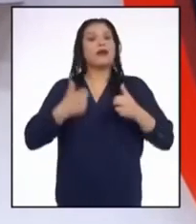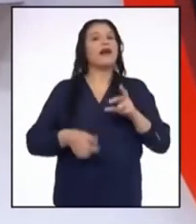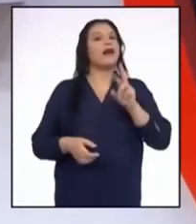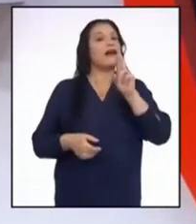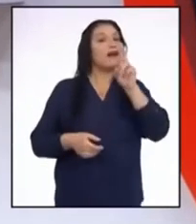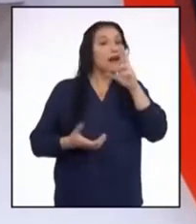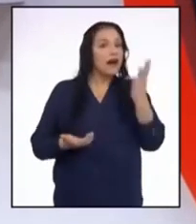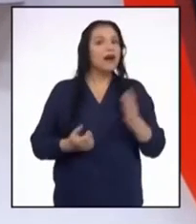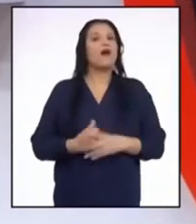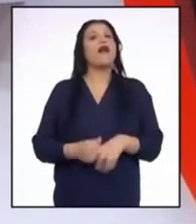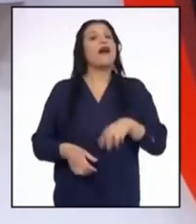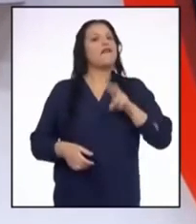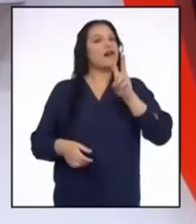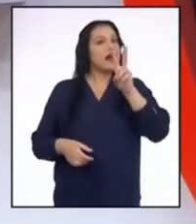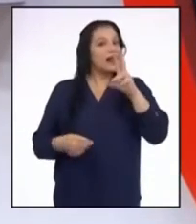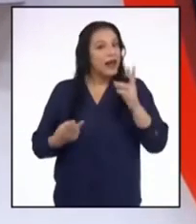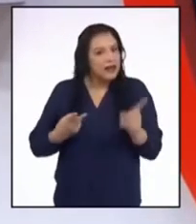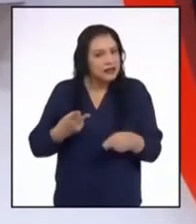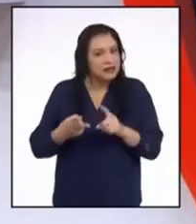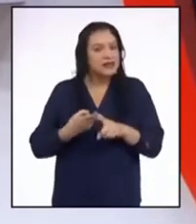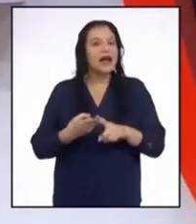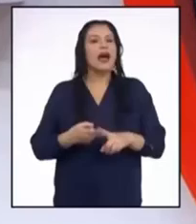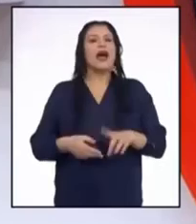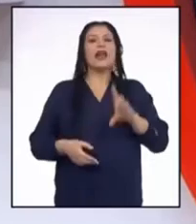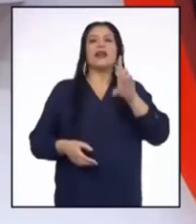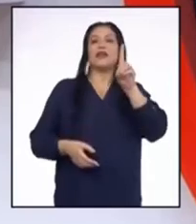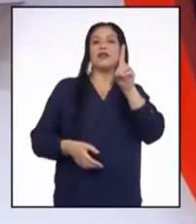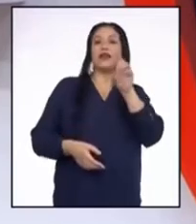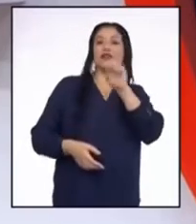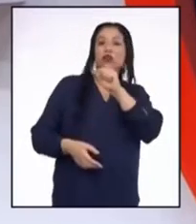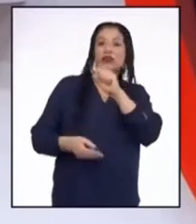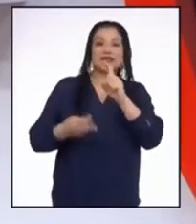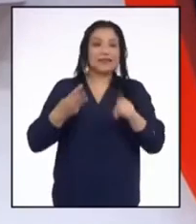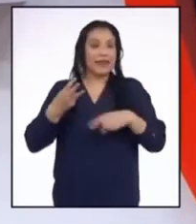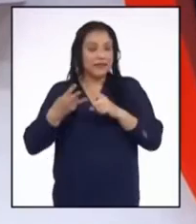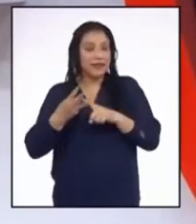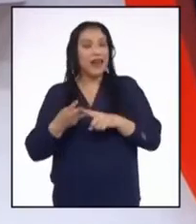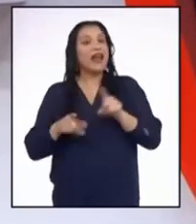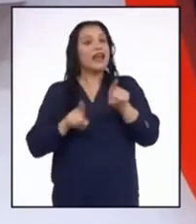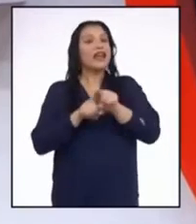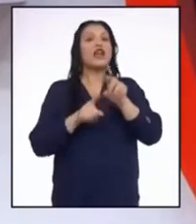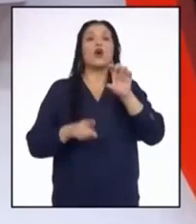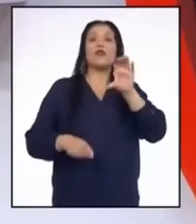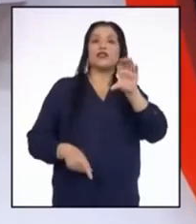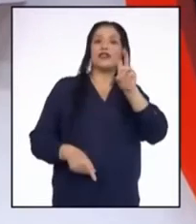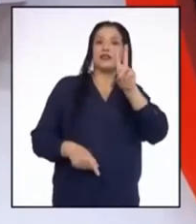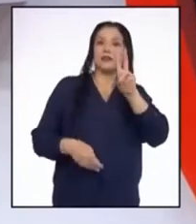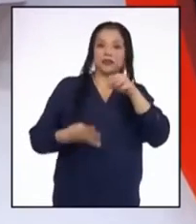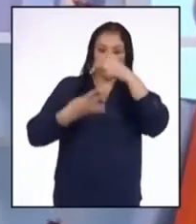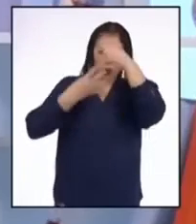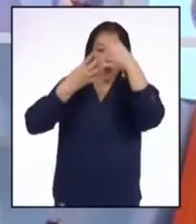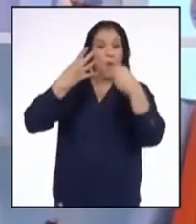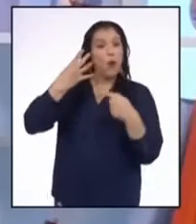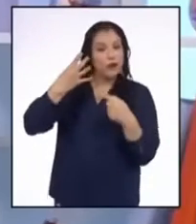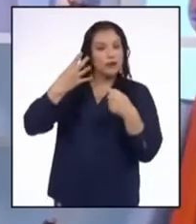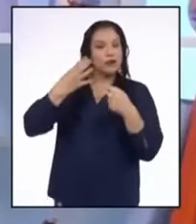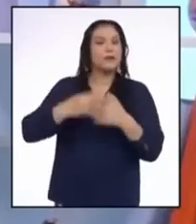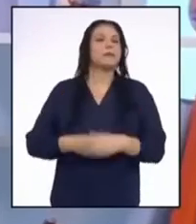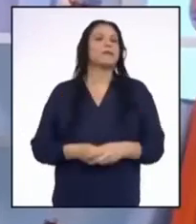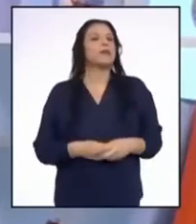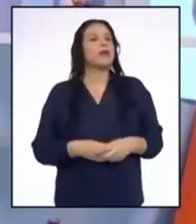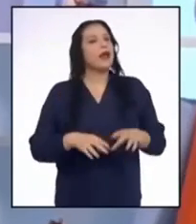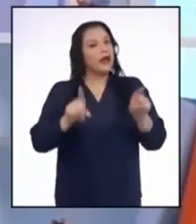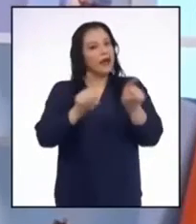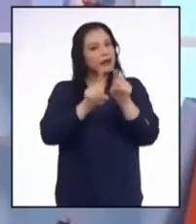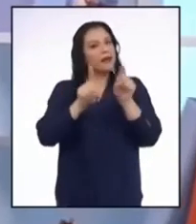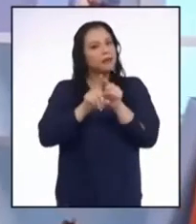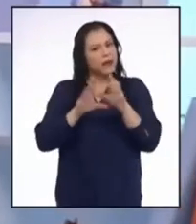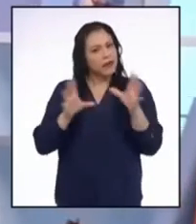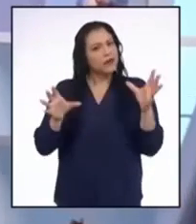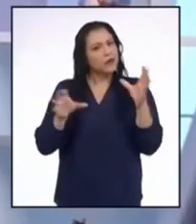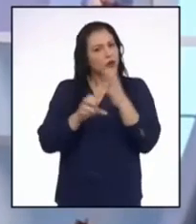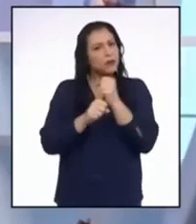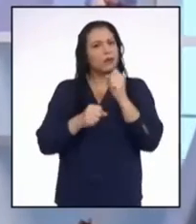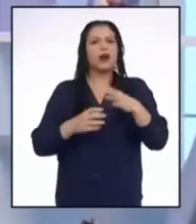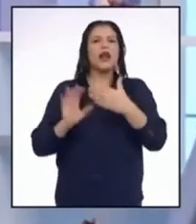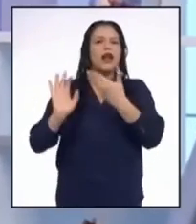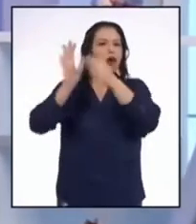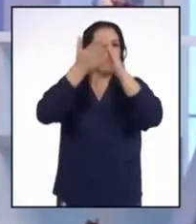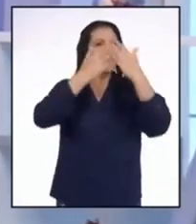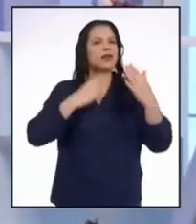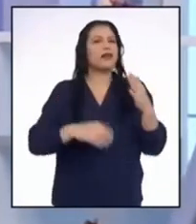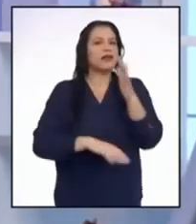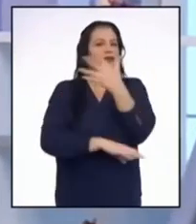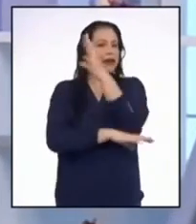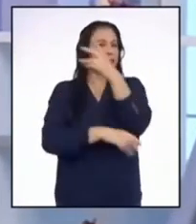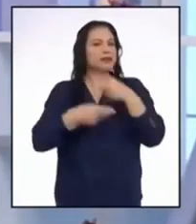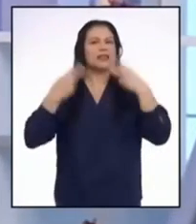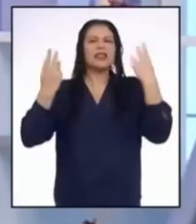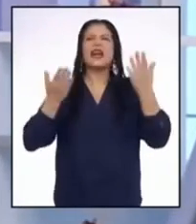rango, la varianza, la desviación estándar y el coeficiente de variación. Y también concluimos que la comunidad de la